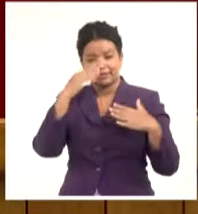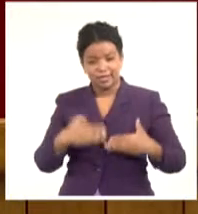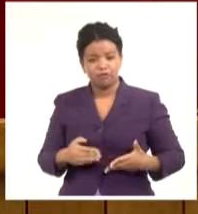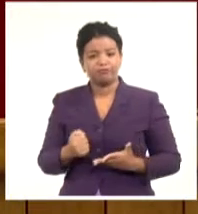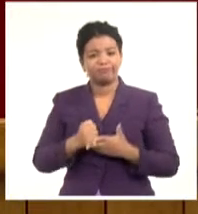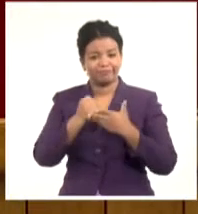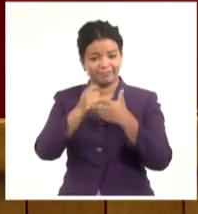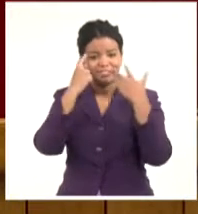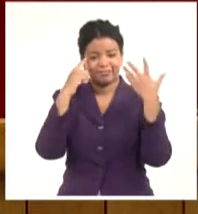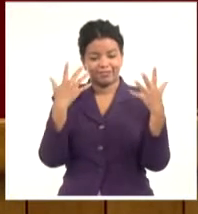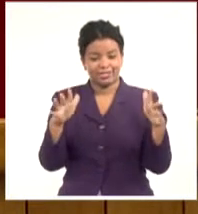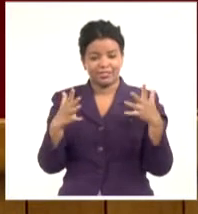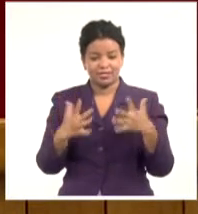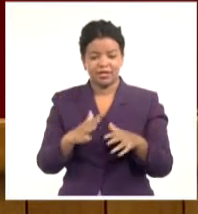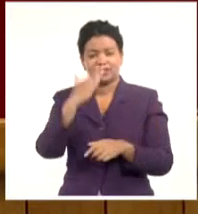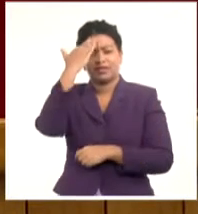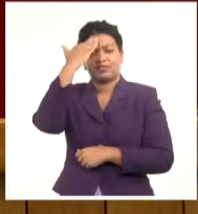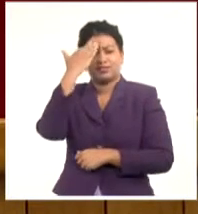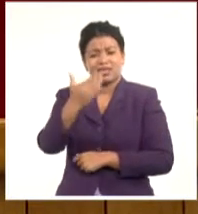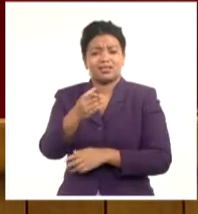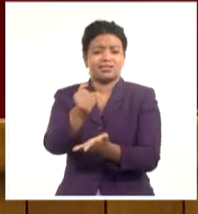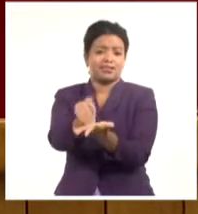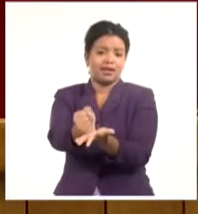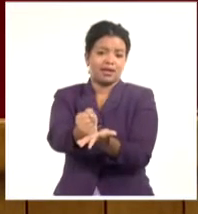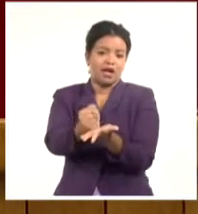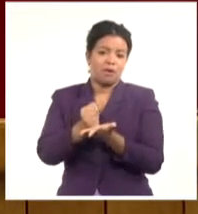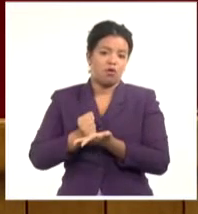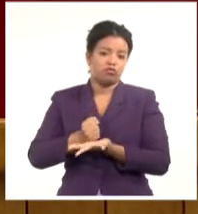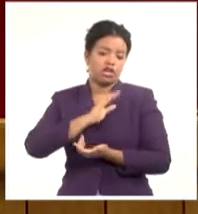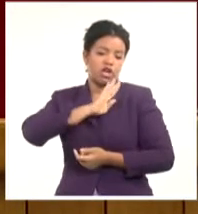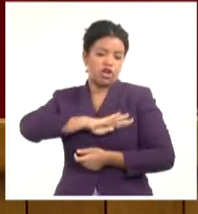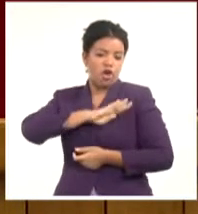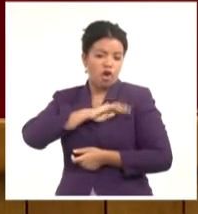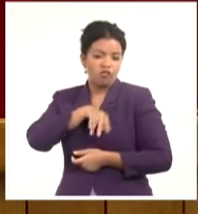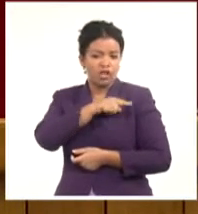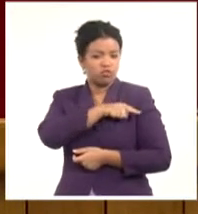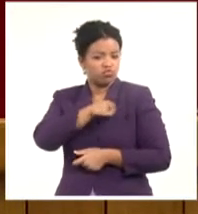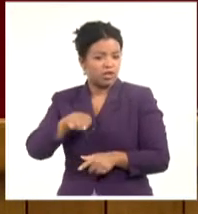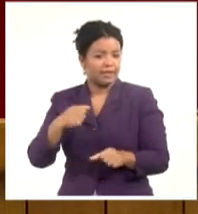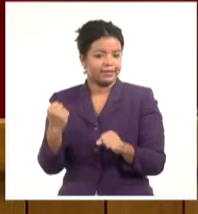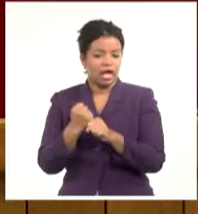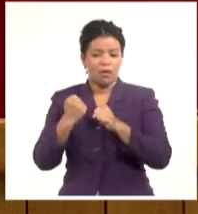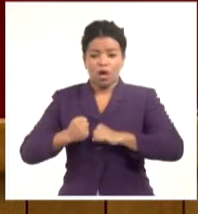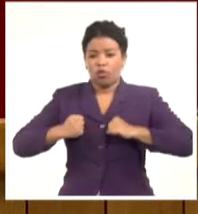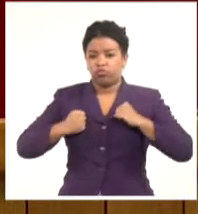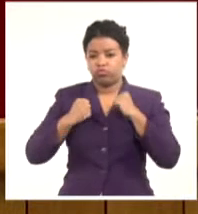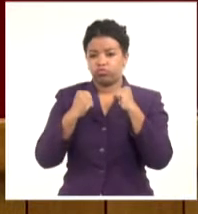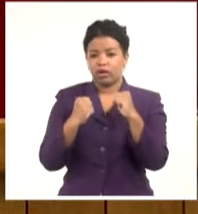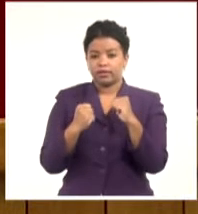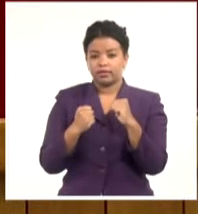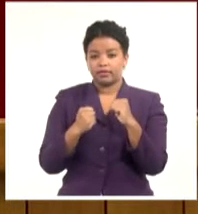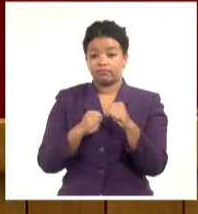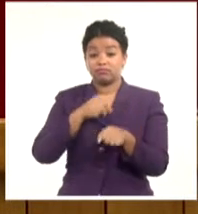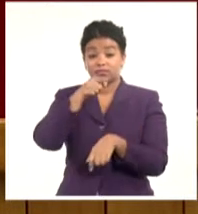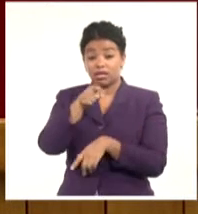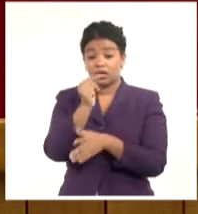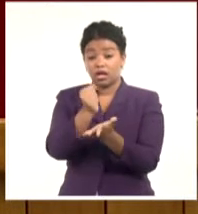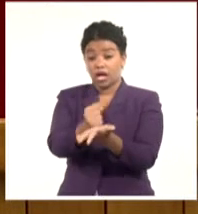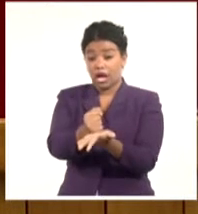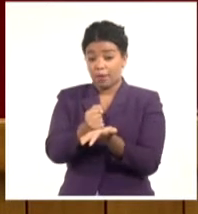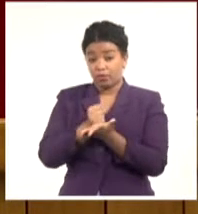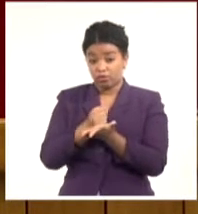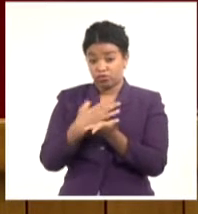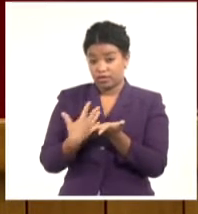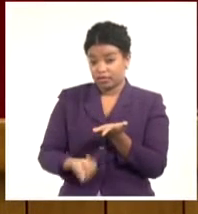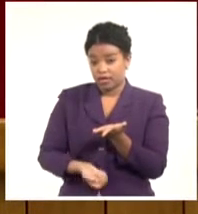reconocimiento. Gracias por el aporte noble, desinteresado, altruista. Esa es sin dudas una misión